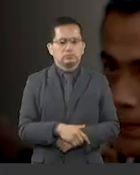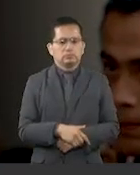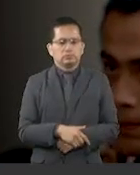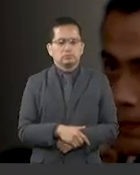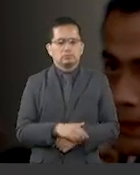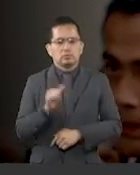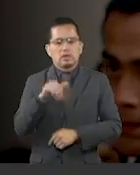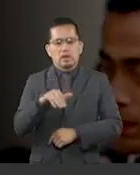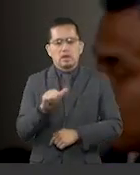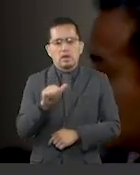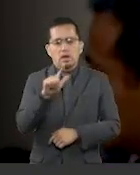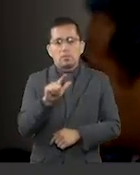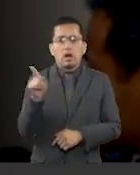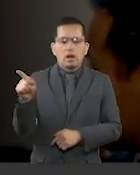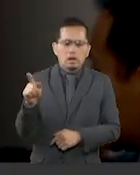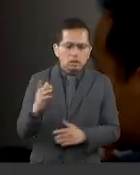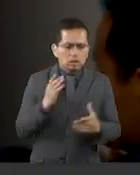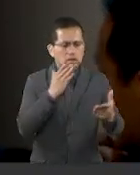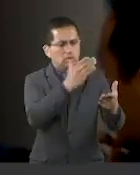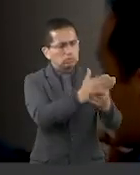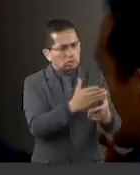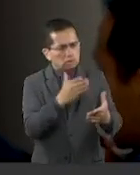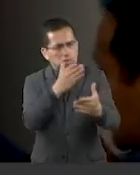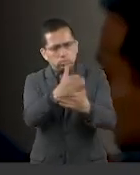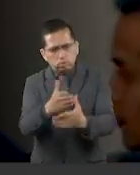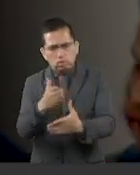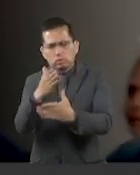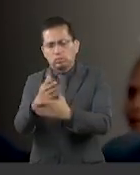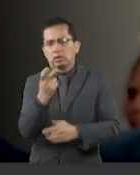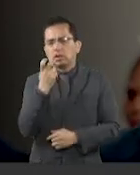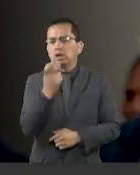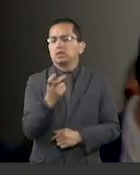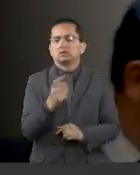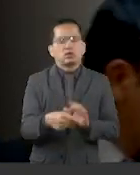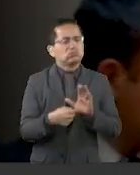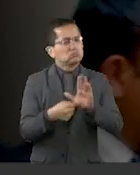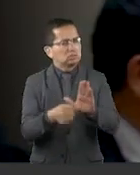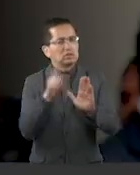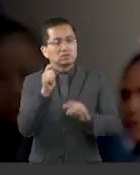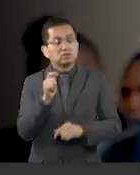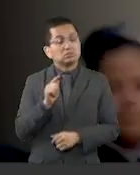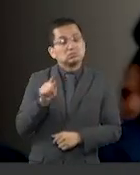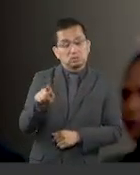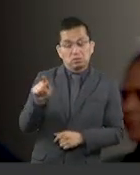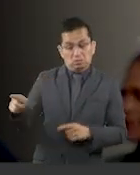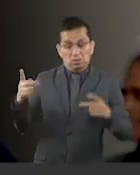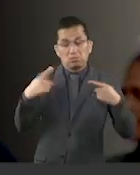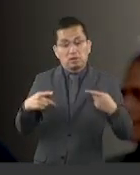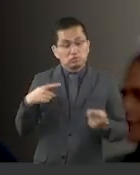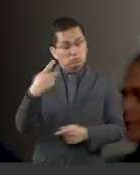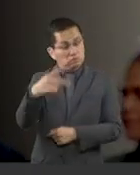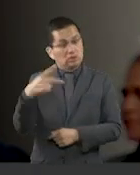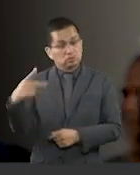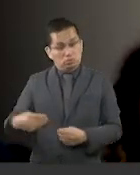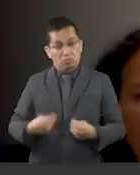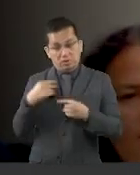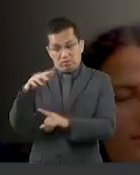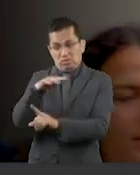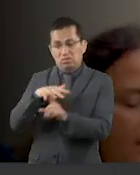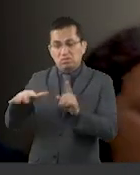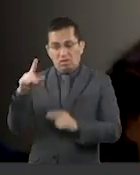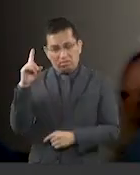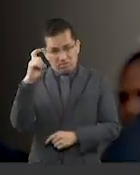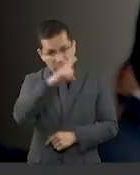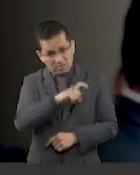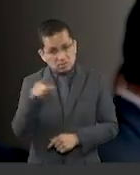de Amal refleja la situación tan difícil que tienen estas personas, el valor y la resiliencia que tienen